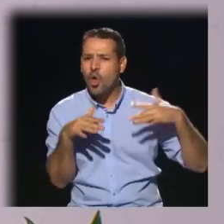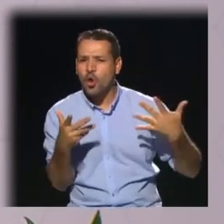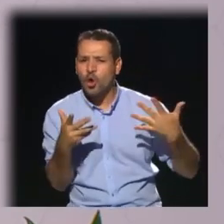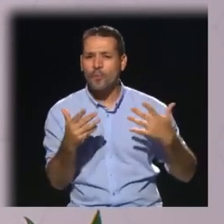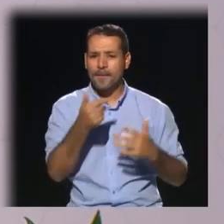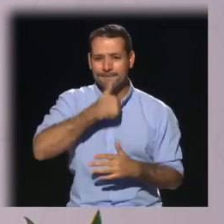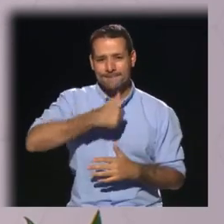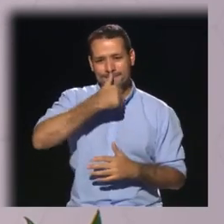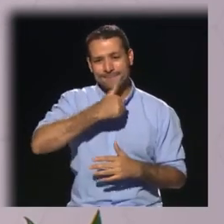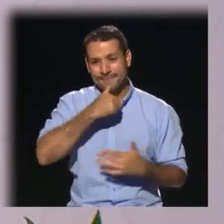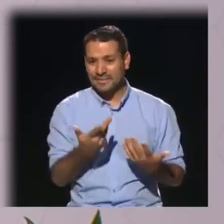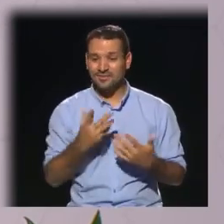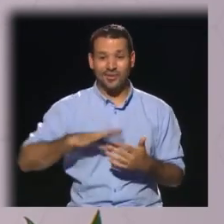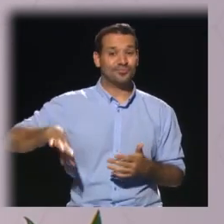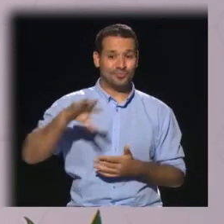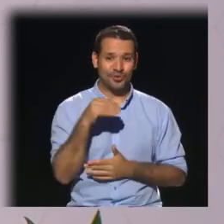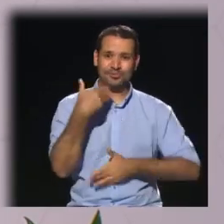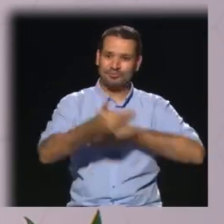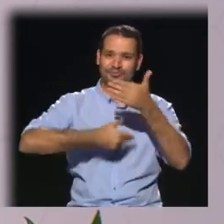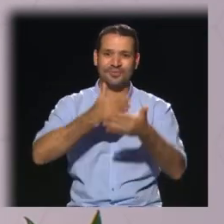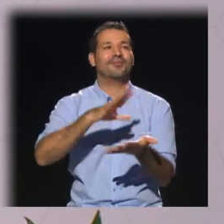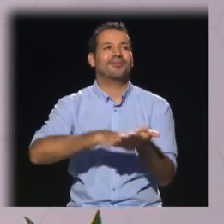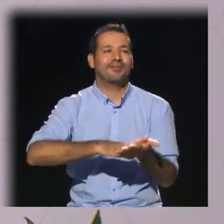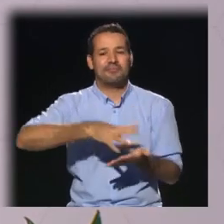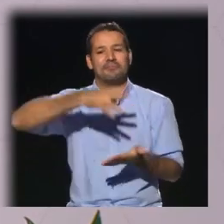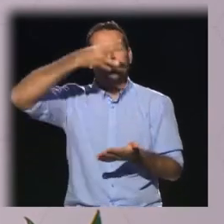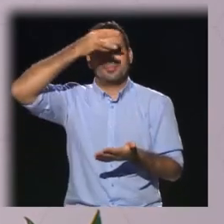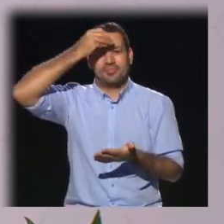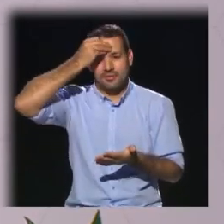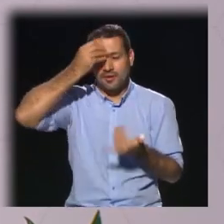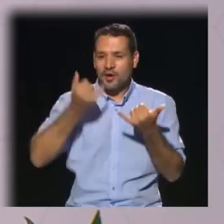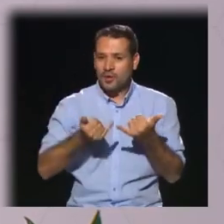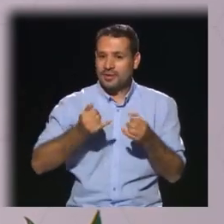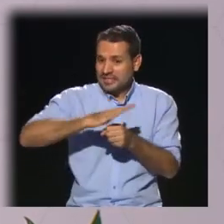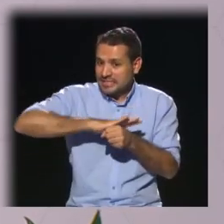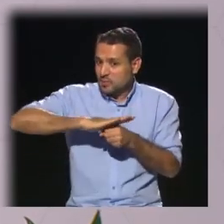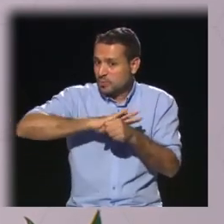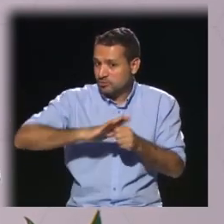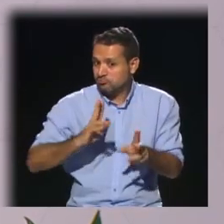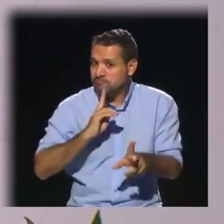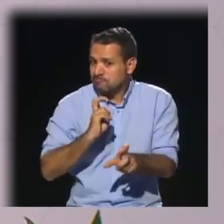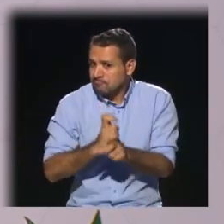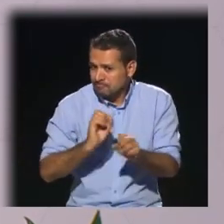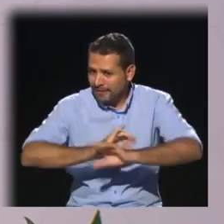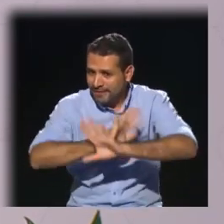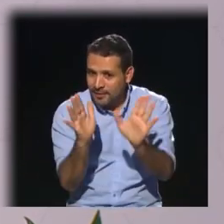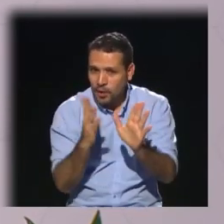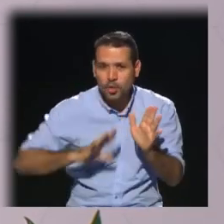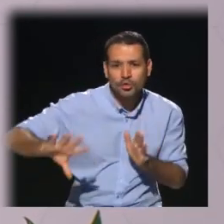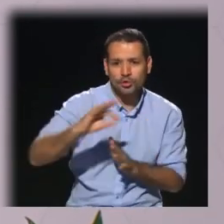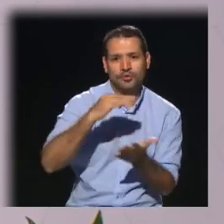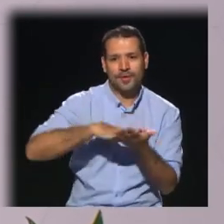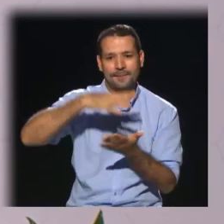tener paciencia porque todos estamos aprendiendo en este momento y en estas circunstancias. Bueno, David, ¿qué le parece